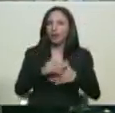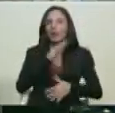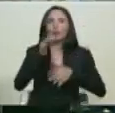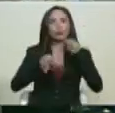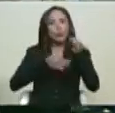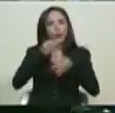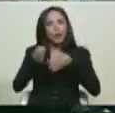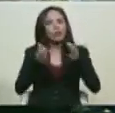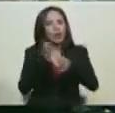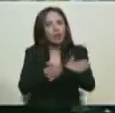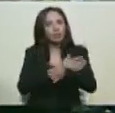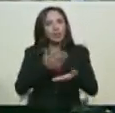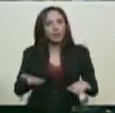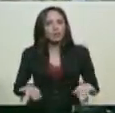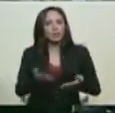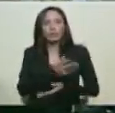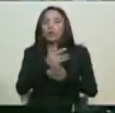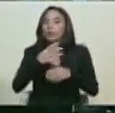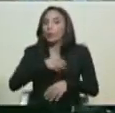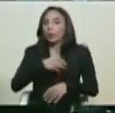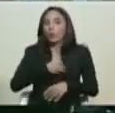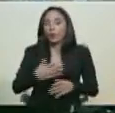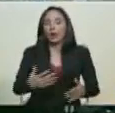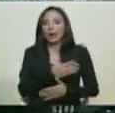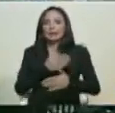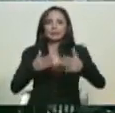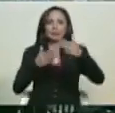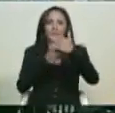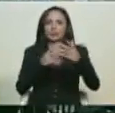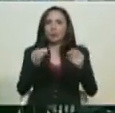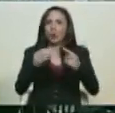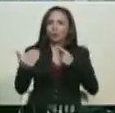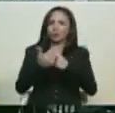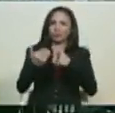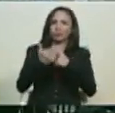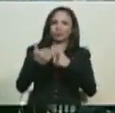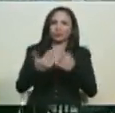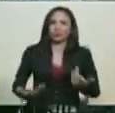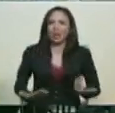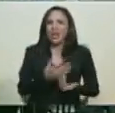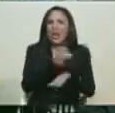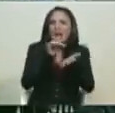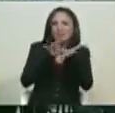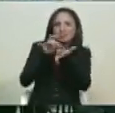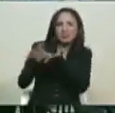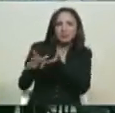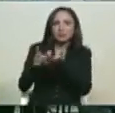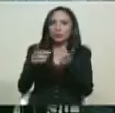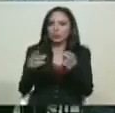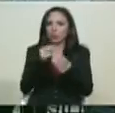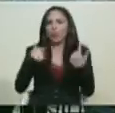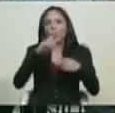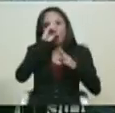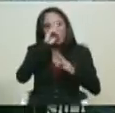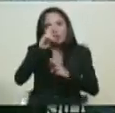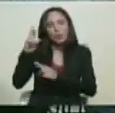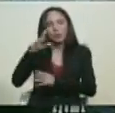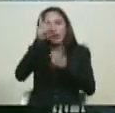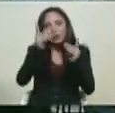de sus declaraciones. No vamos a aceptar ningún tipo de injerencia por parte de